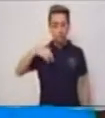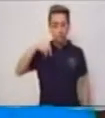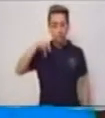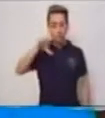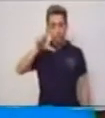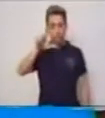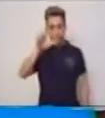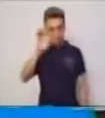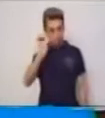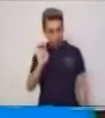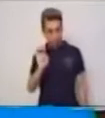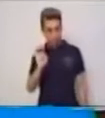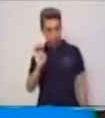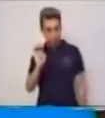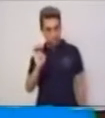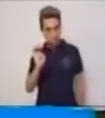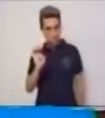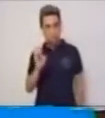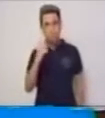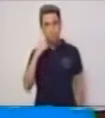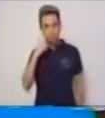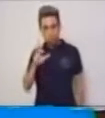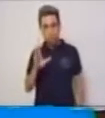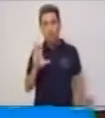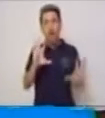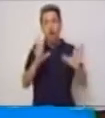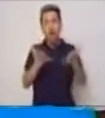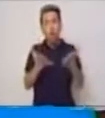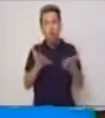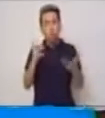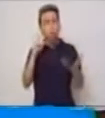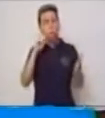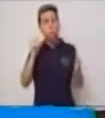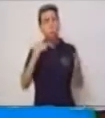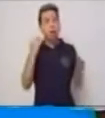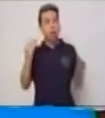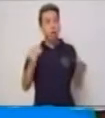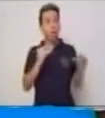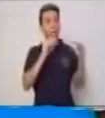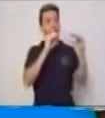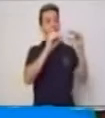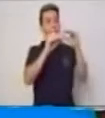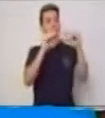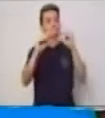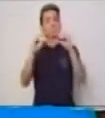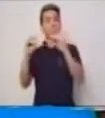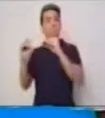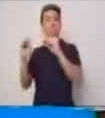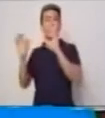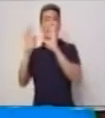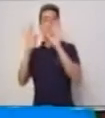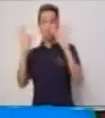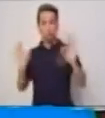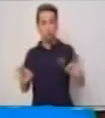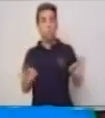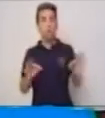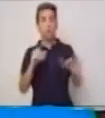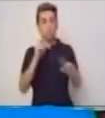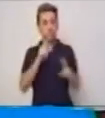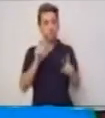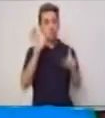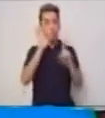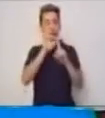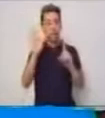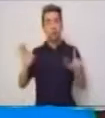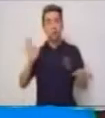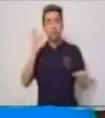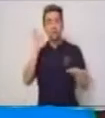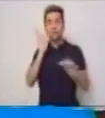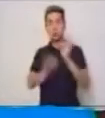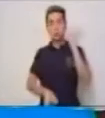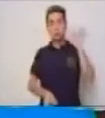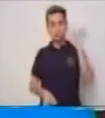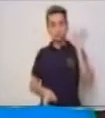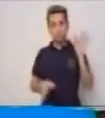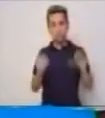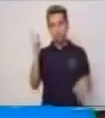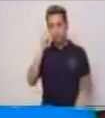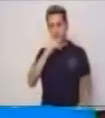estas, por su estructura, vamos a encontrar las oraciones simples.